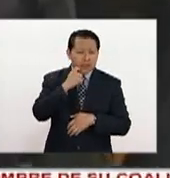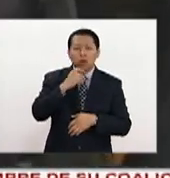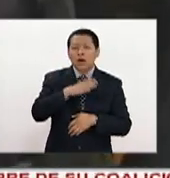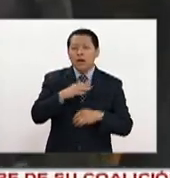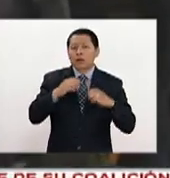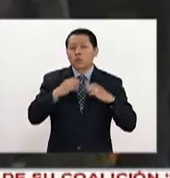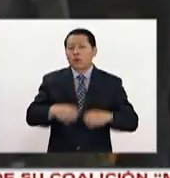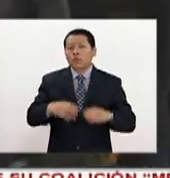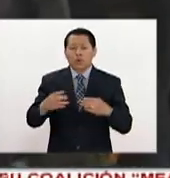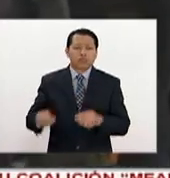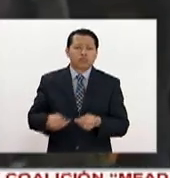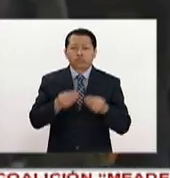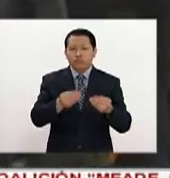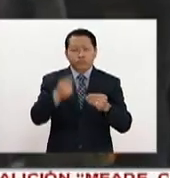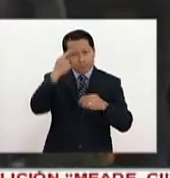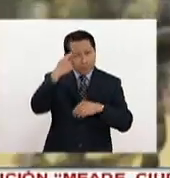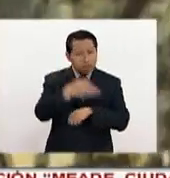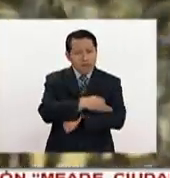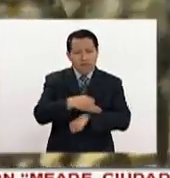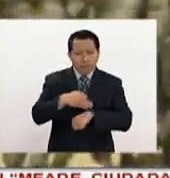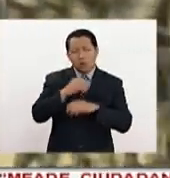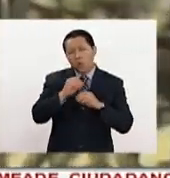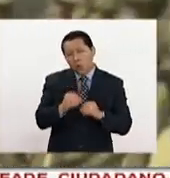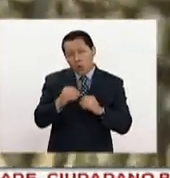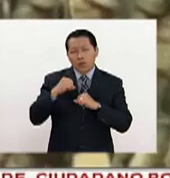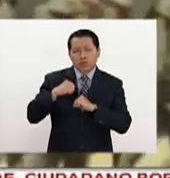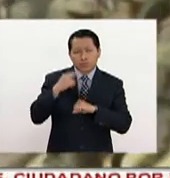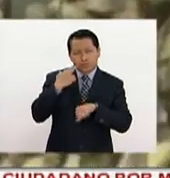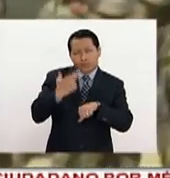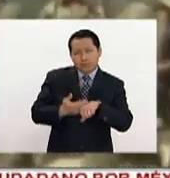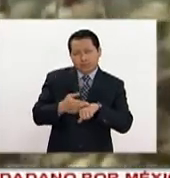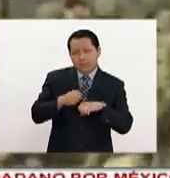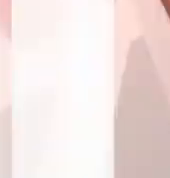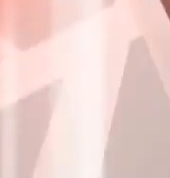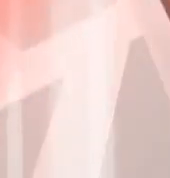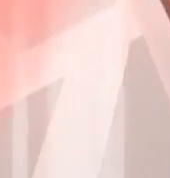entrega del cuerpo a la familia o a autoridades consulares.